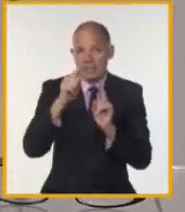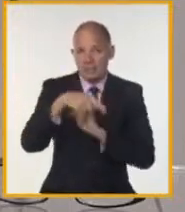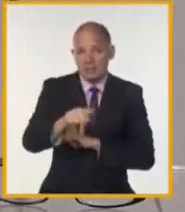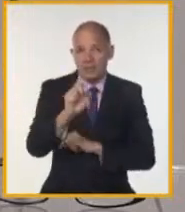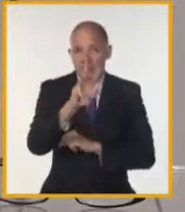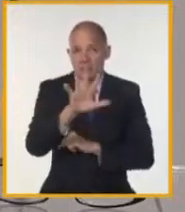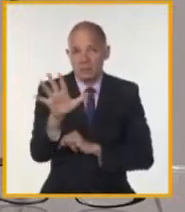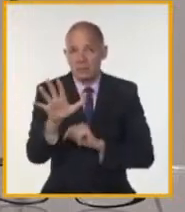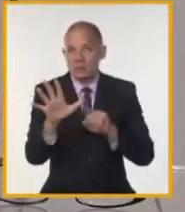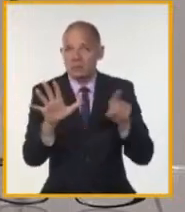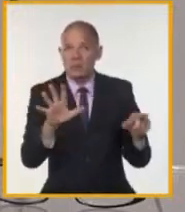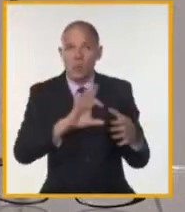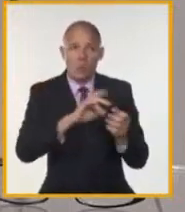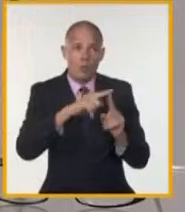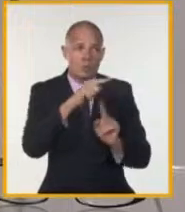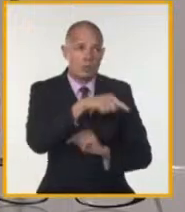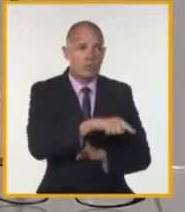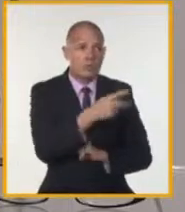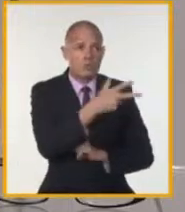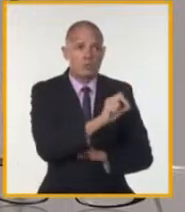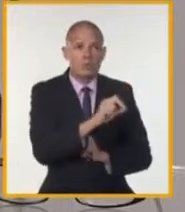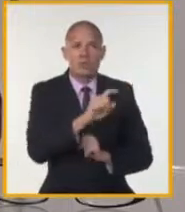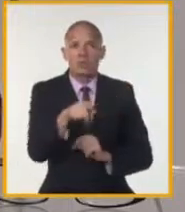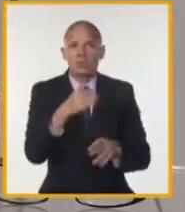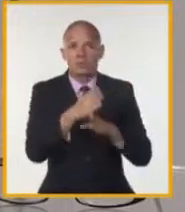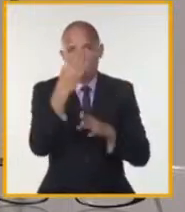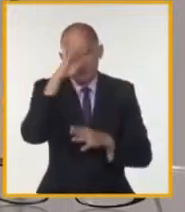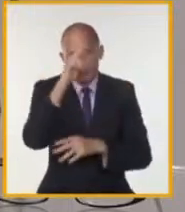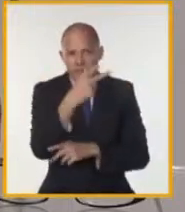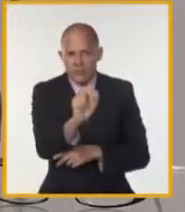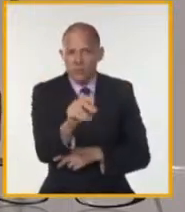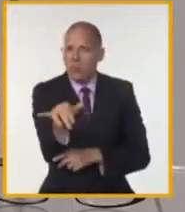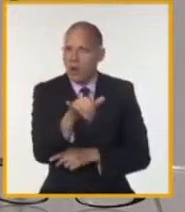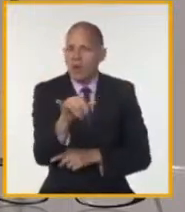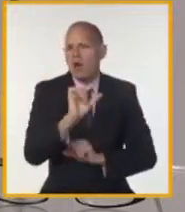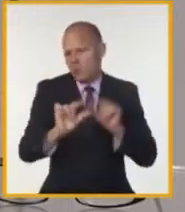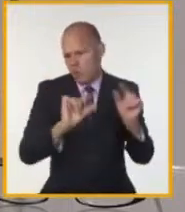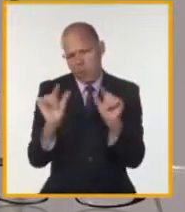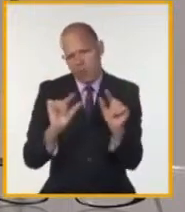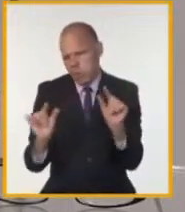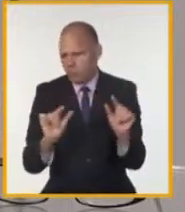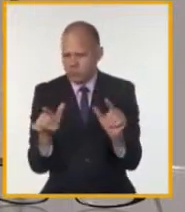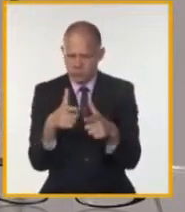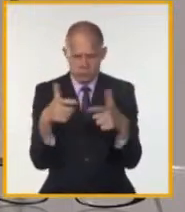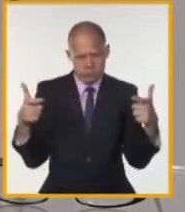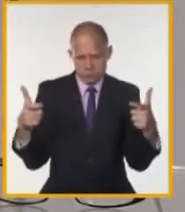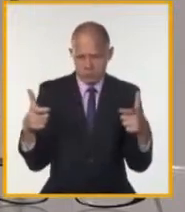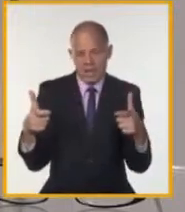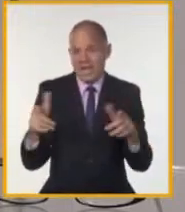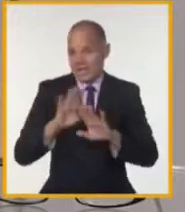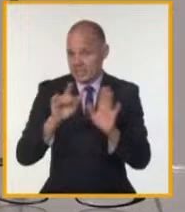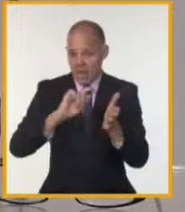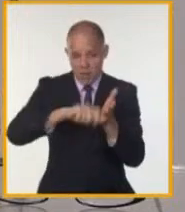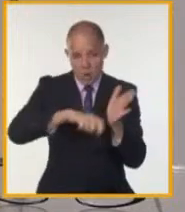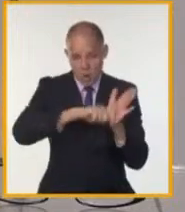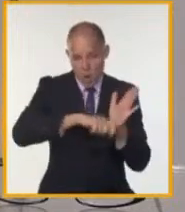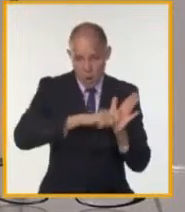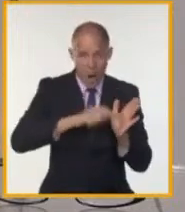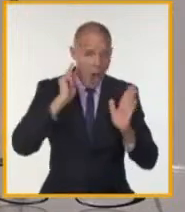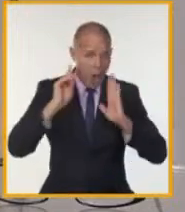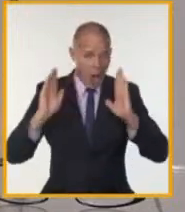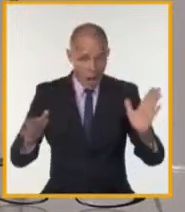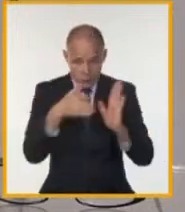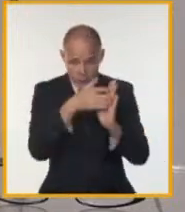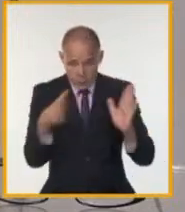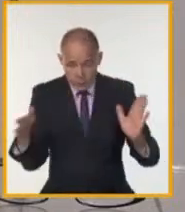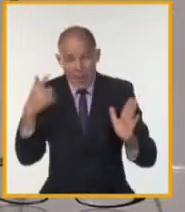20 en Guantánamo, 20 en Santiago y se incorporarán otras provincias porque, bueno, tenemos para llegar contratado para llegar en este año hasta